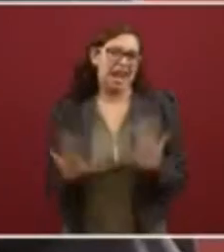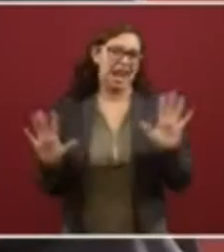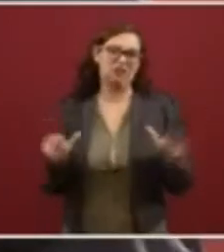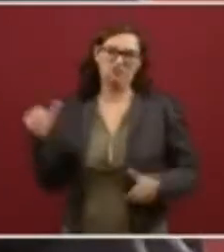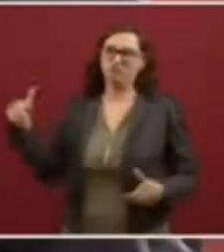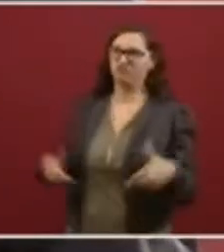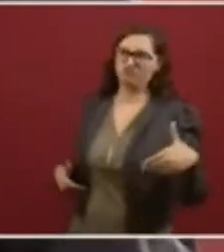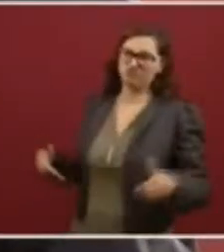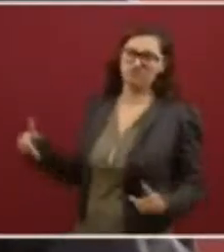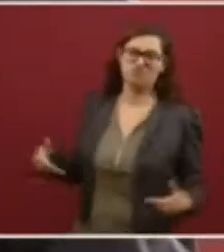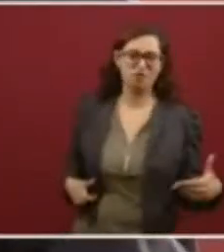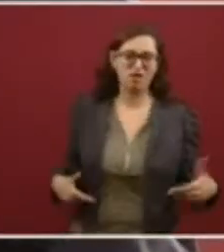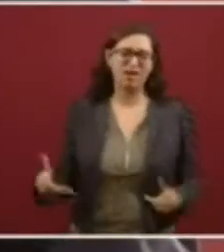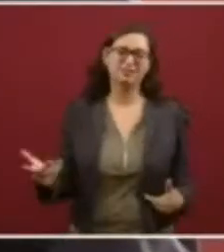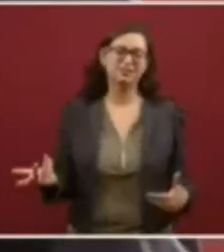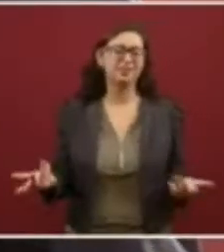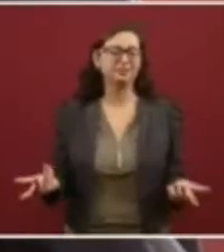y deben de estar